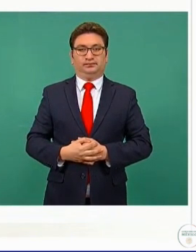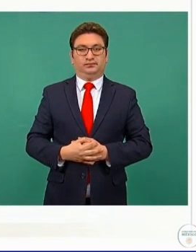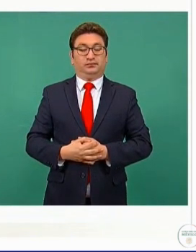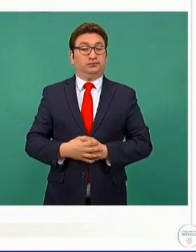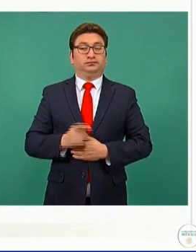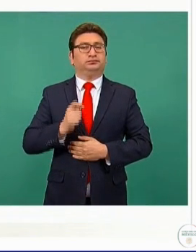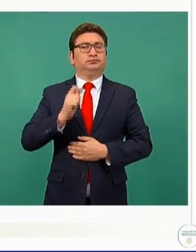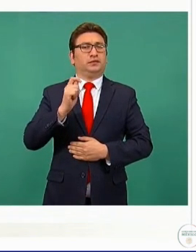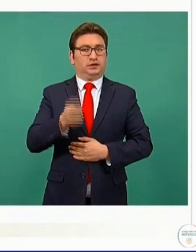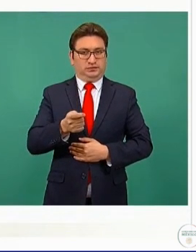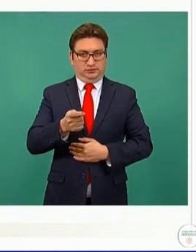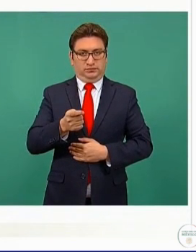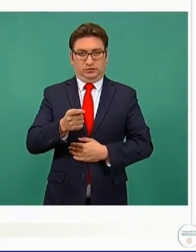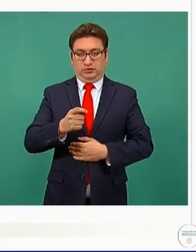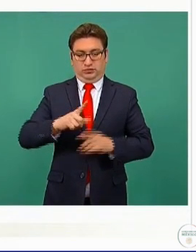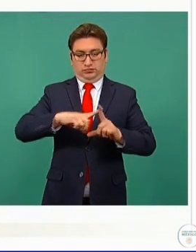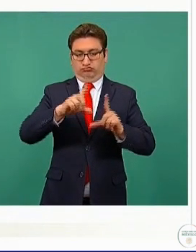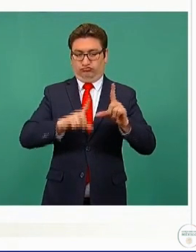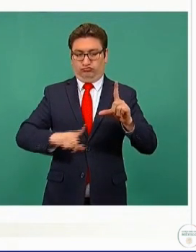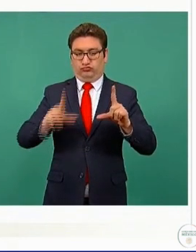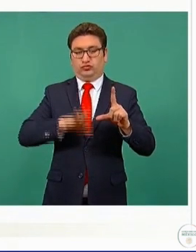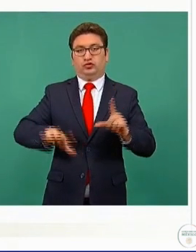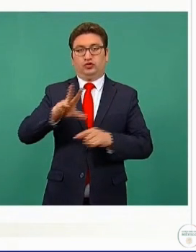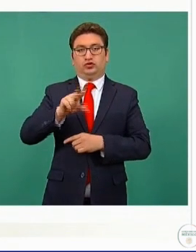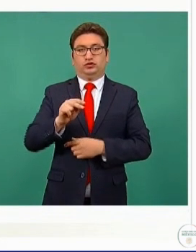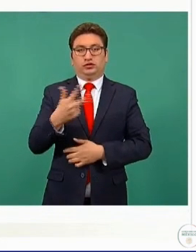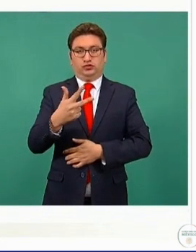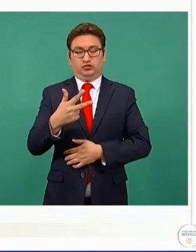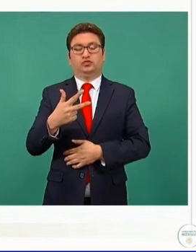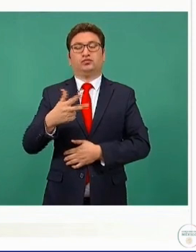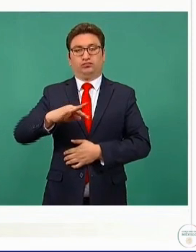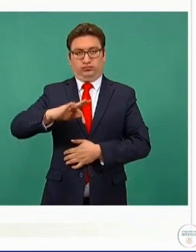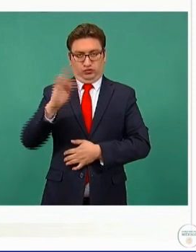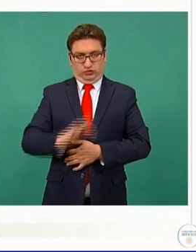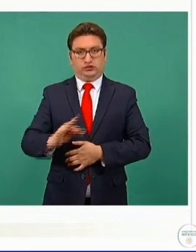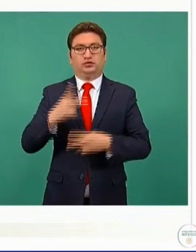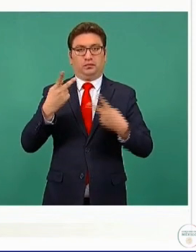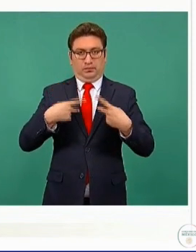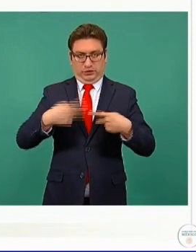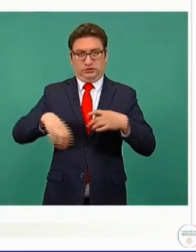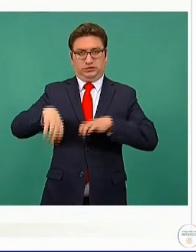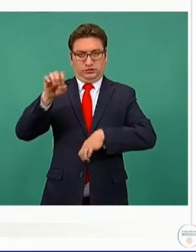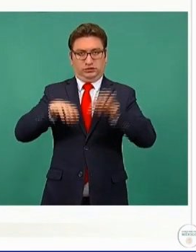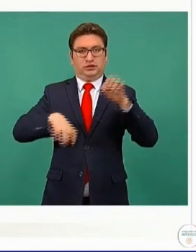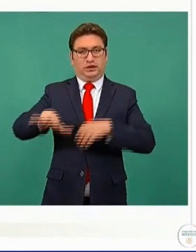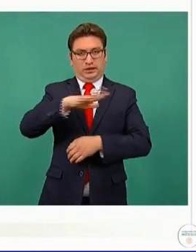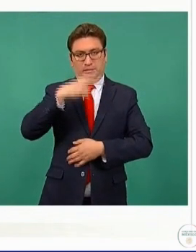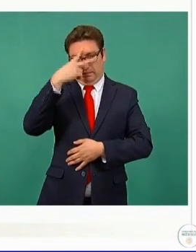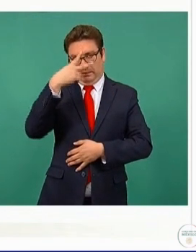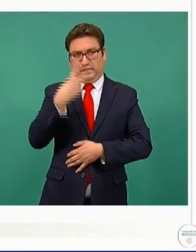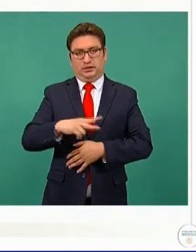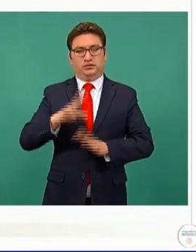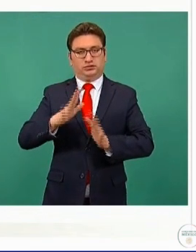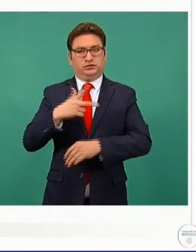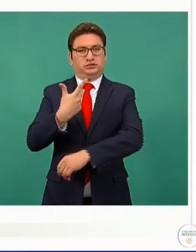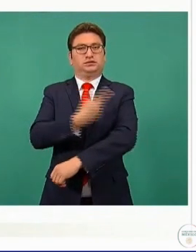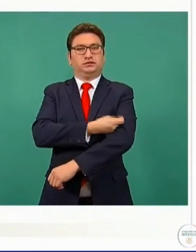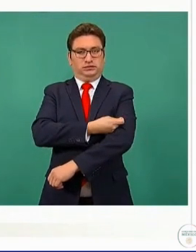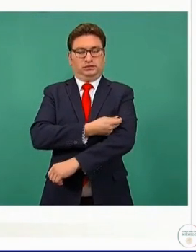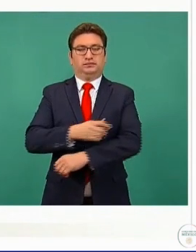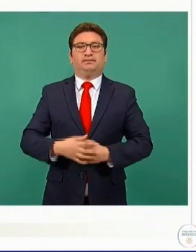lleva a la cobertura nacional. 88% de la población adulta en México ha sido vacunada contra